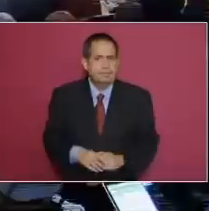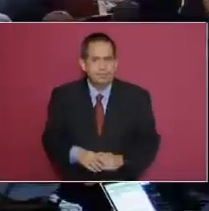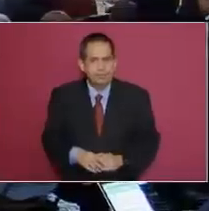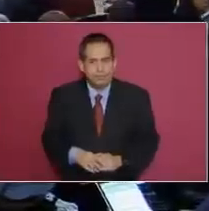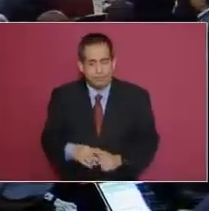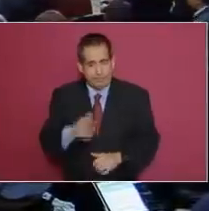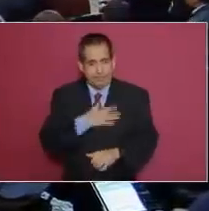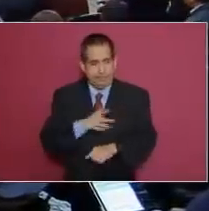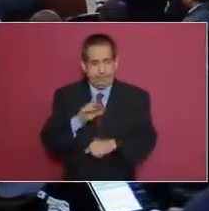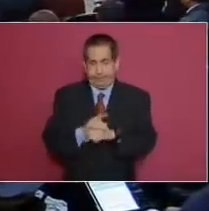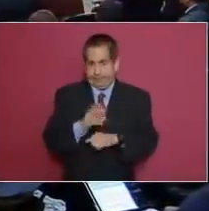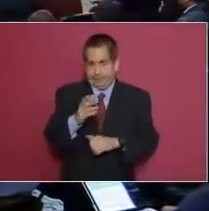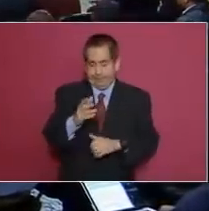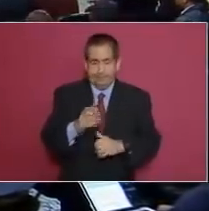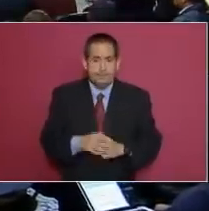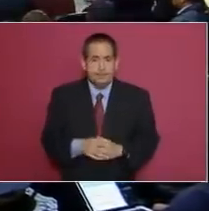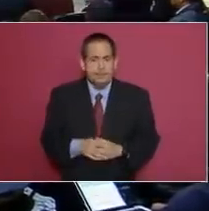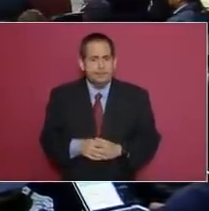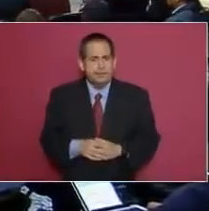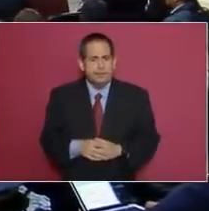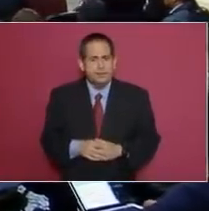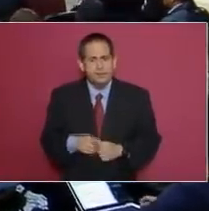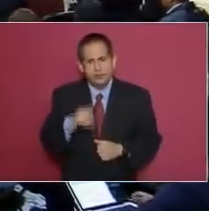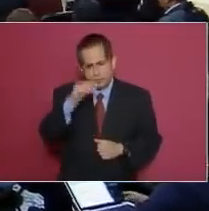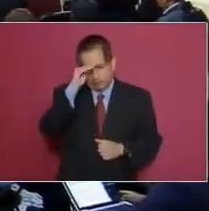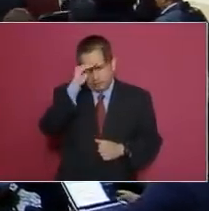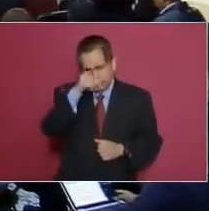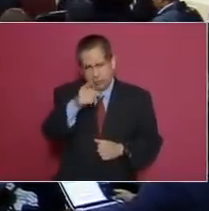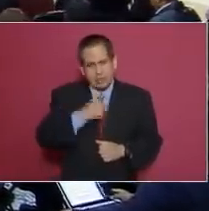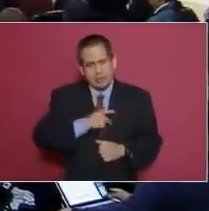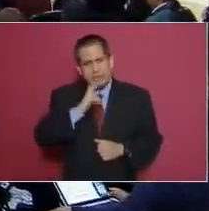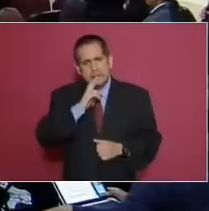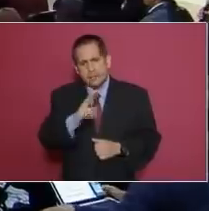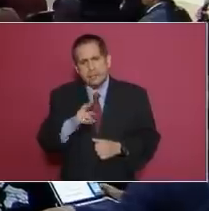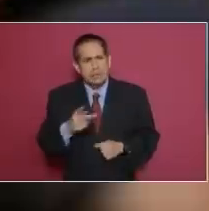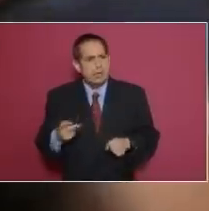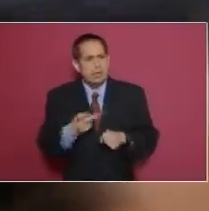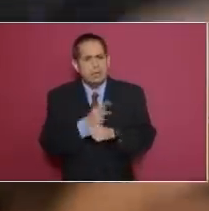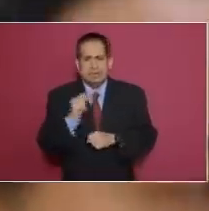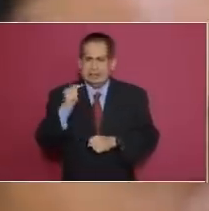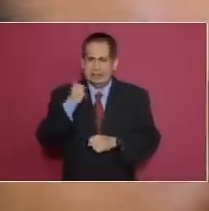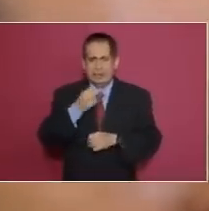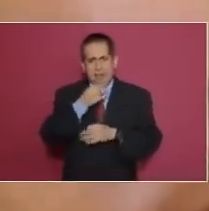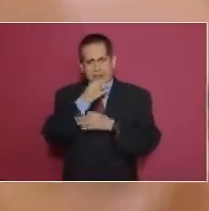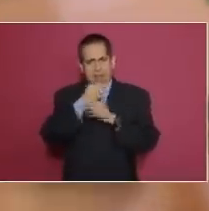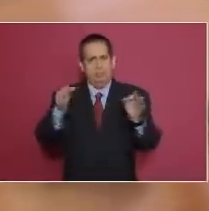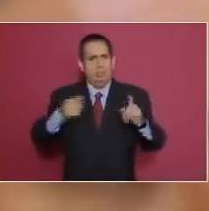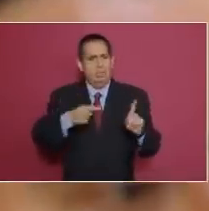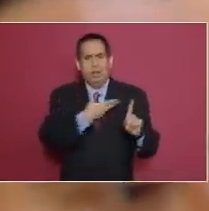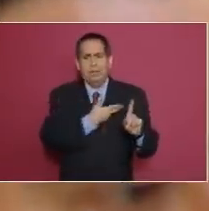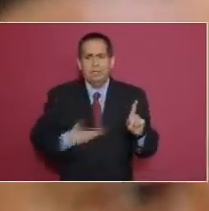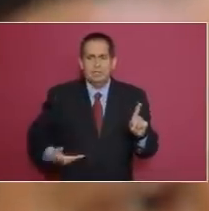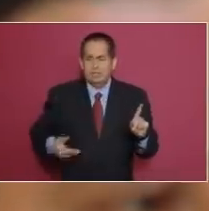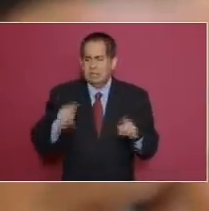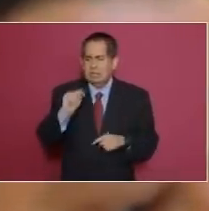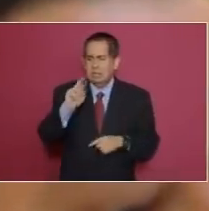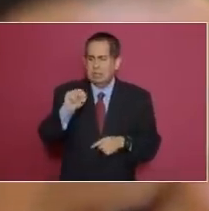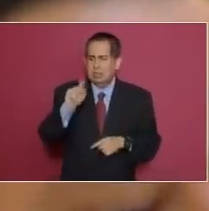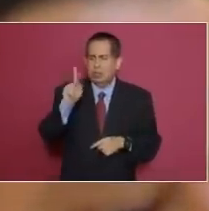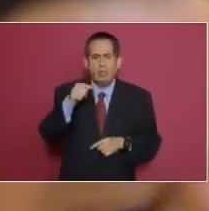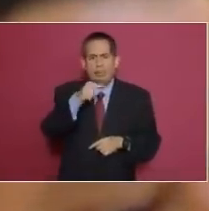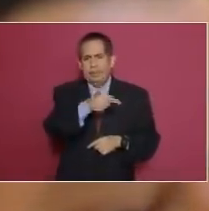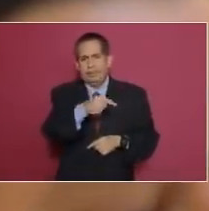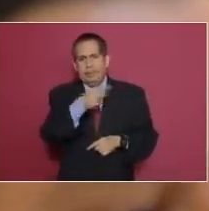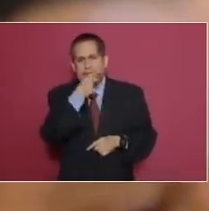buenos días. Su posición, su respuesta ante esta nueva declaración del presidente Trump